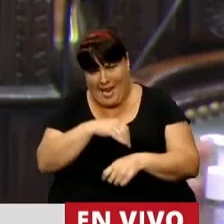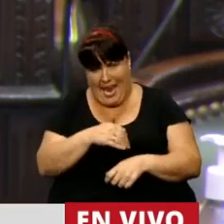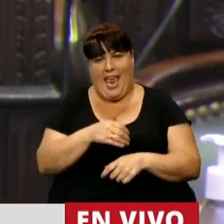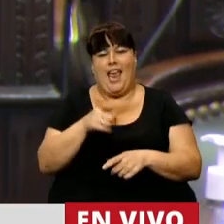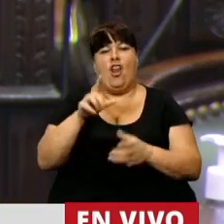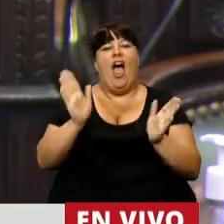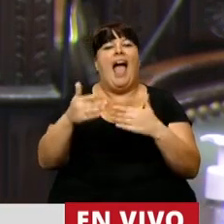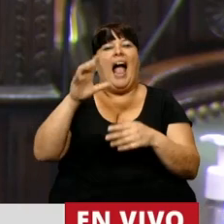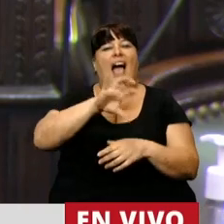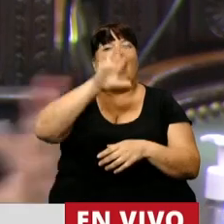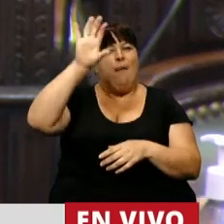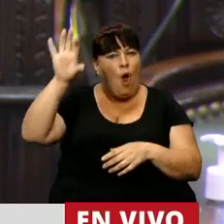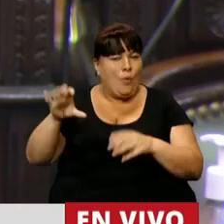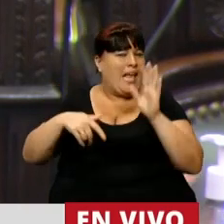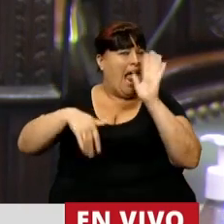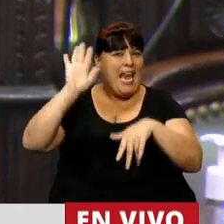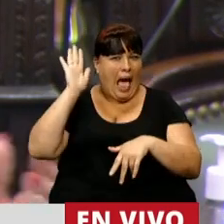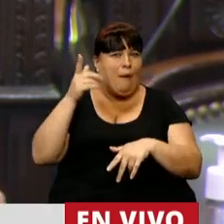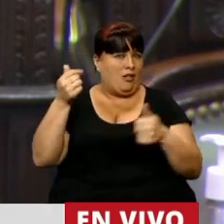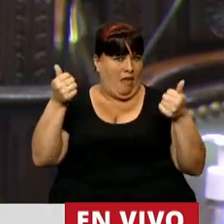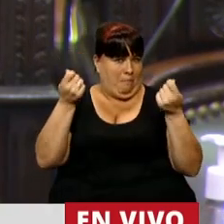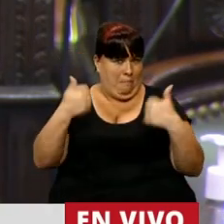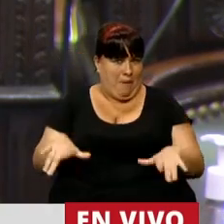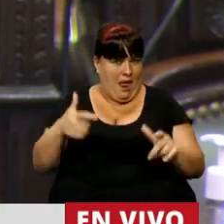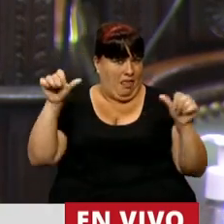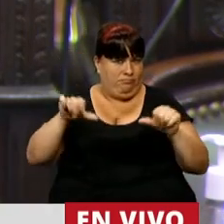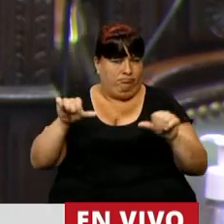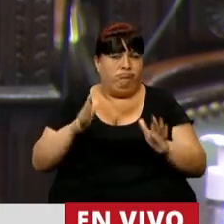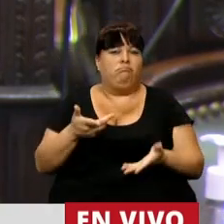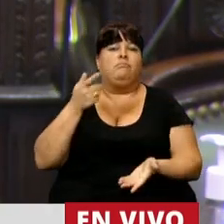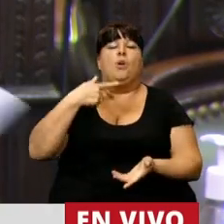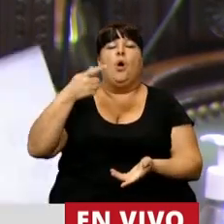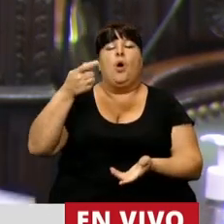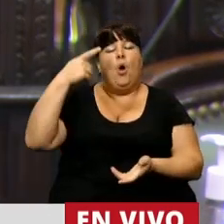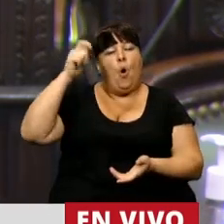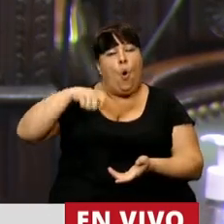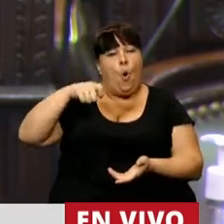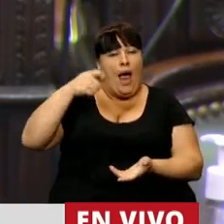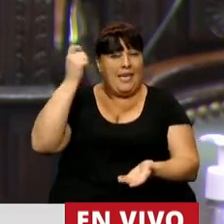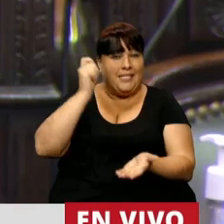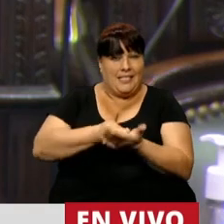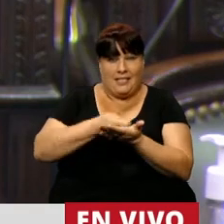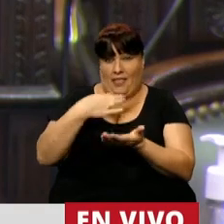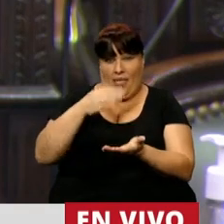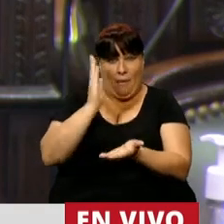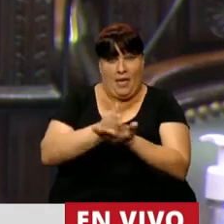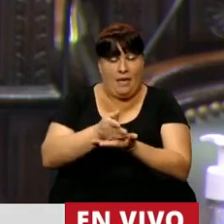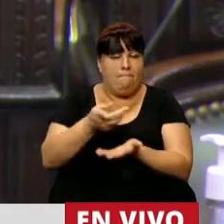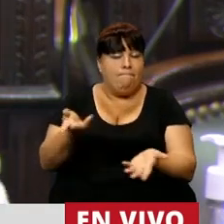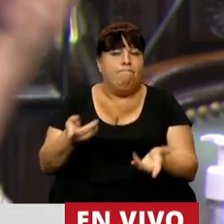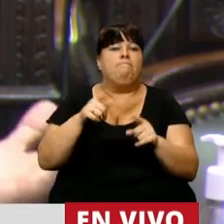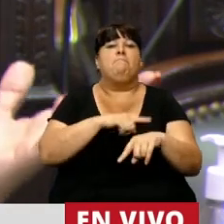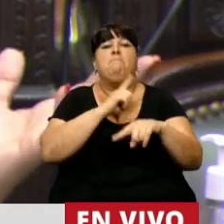cajas provinciales que la mayoría tiene déficit, las sentencias jubilatorias que tenemos que pagar, y a esto